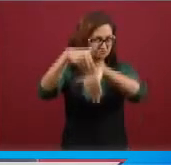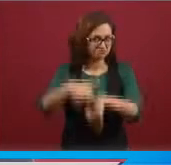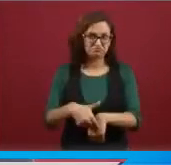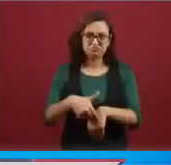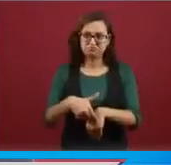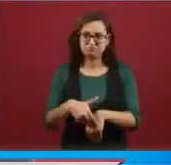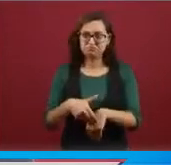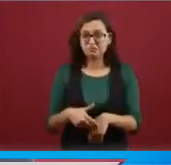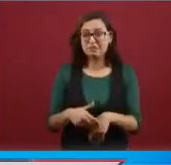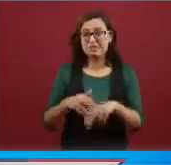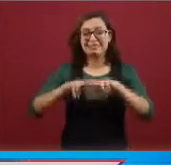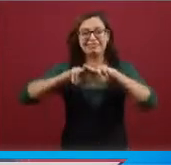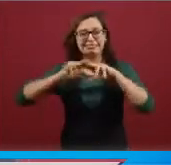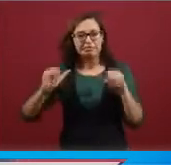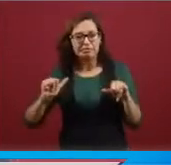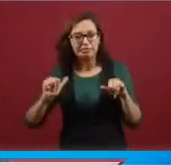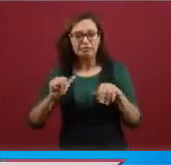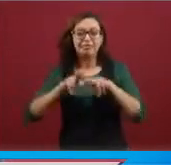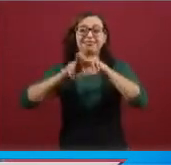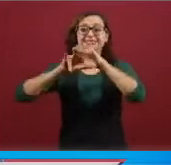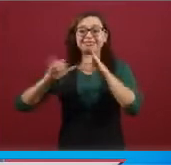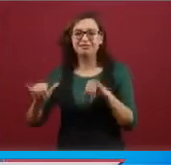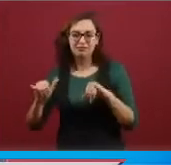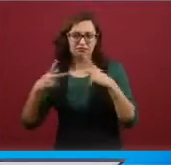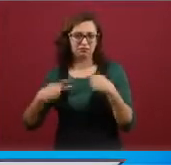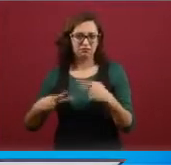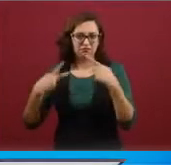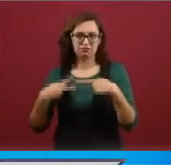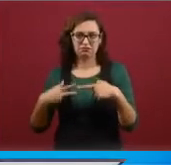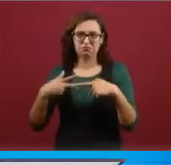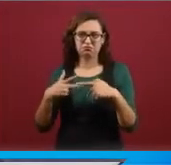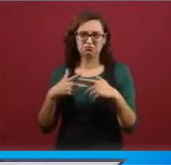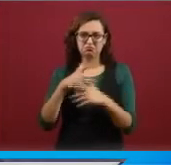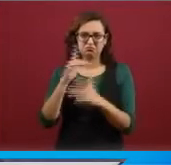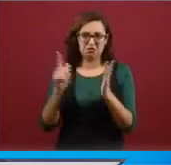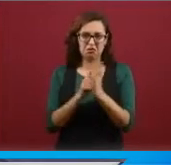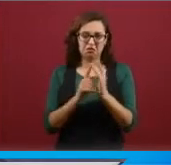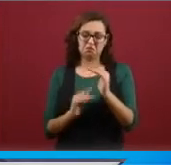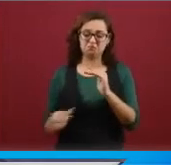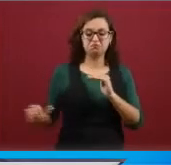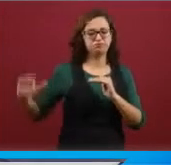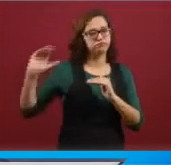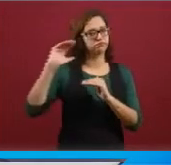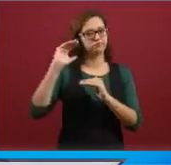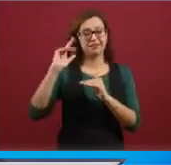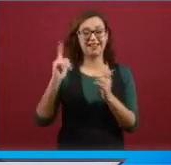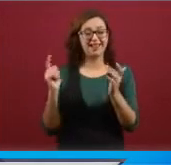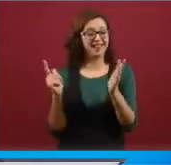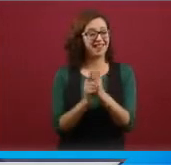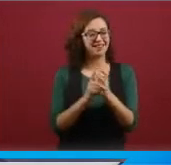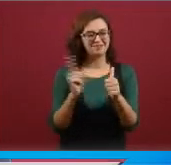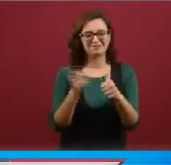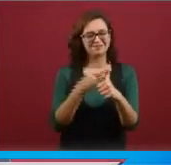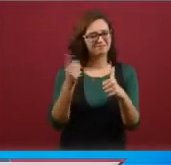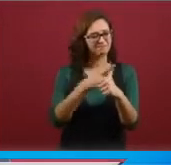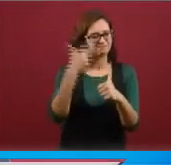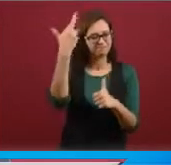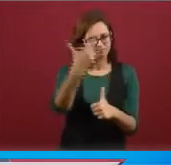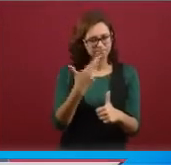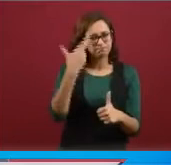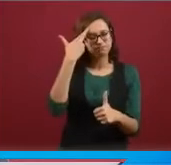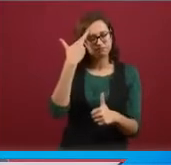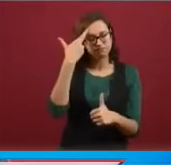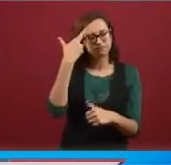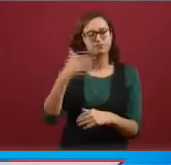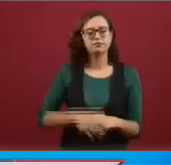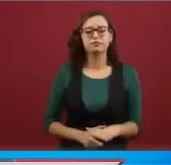población se debe apegar a la ley y apegado a derecho. El gobierno federal tiene la obligación de proveer la seguridad. No está de acuerdo el presidente con la función